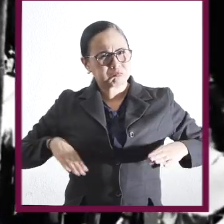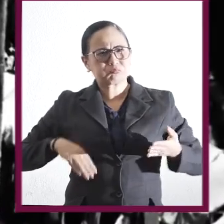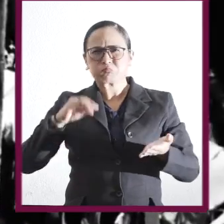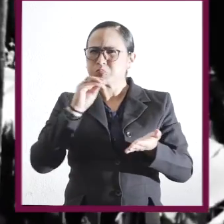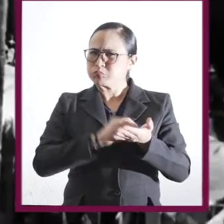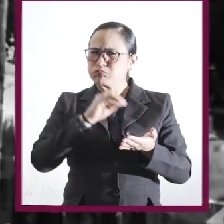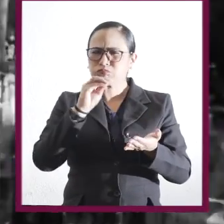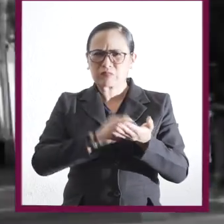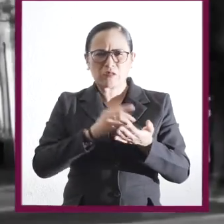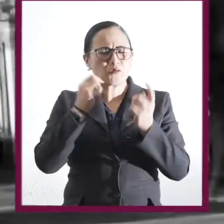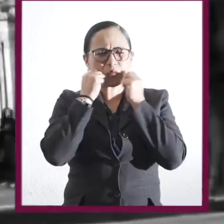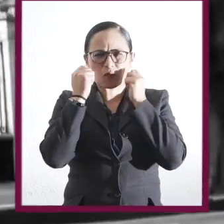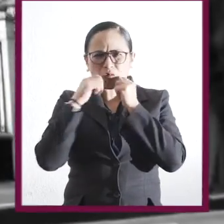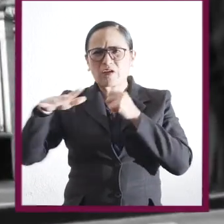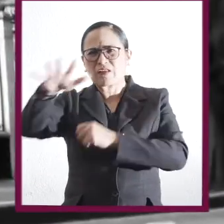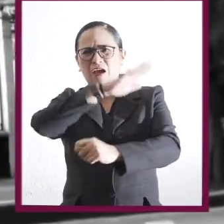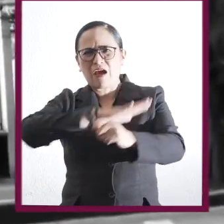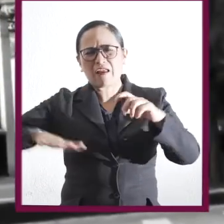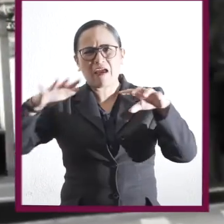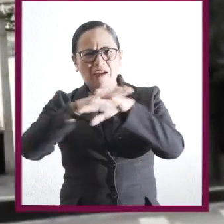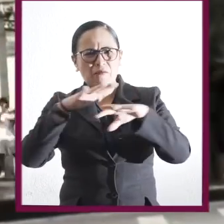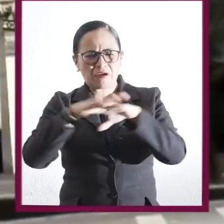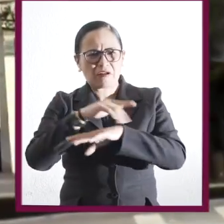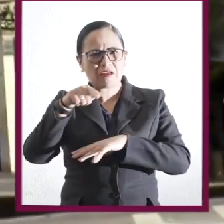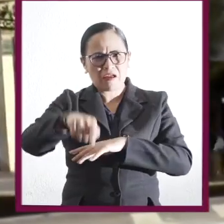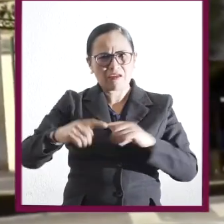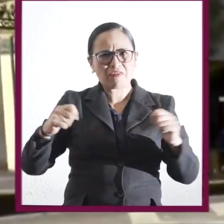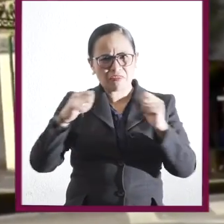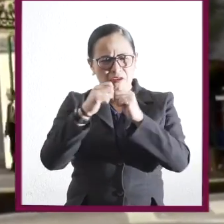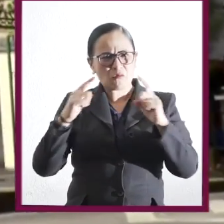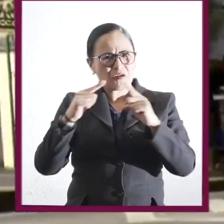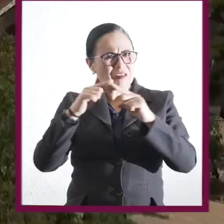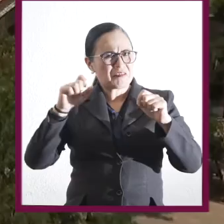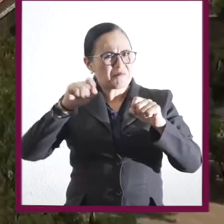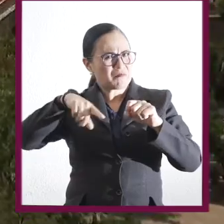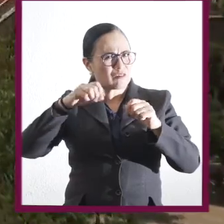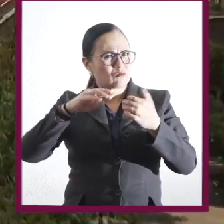de estilo neoclásico a pesar de las transformaciones del entorno.